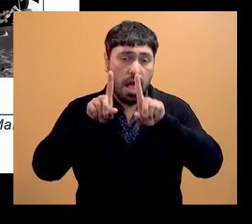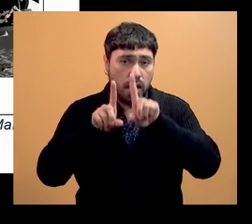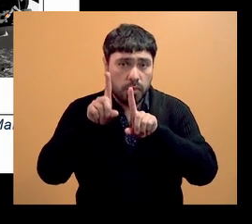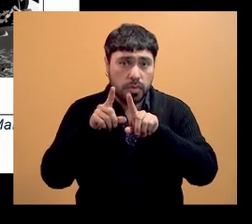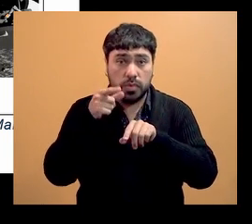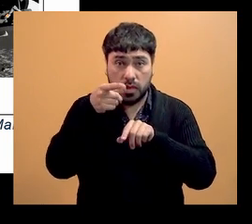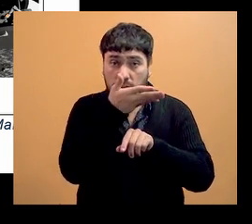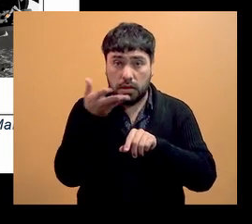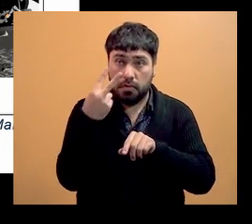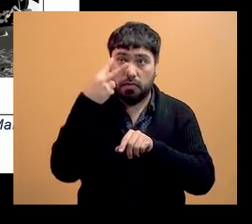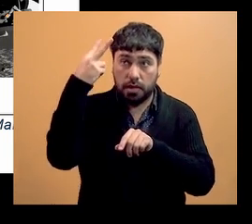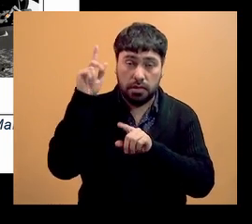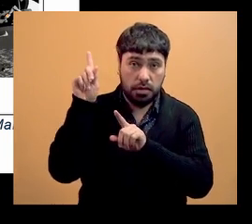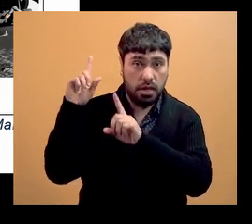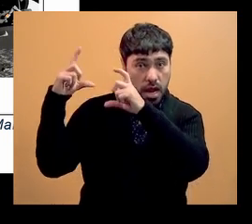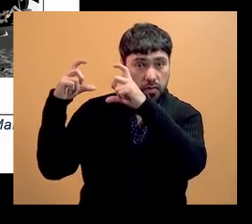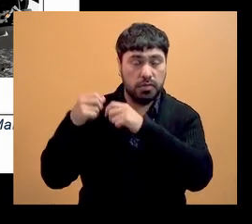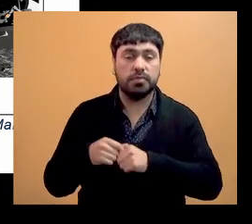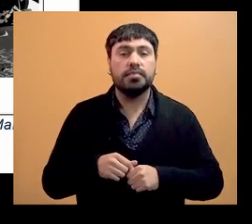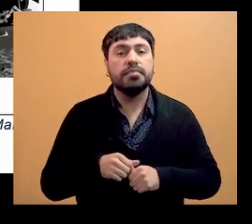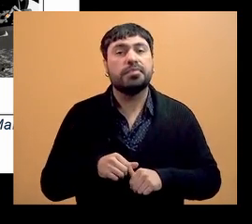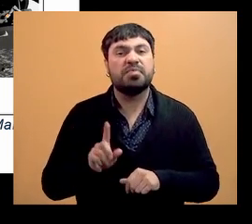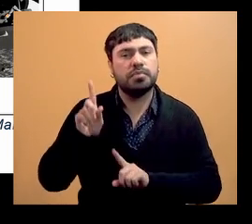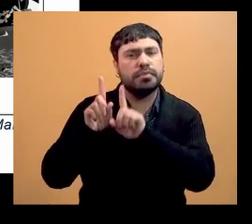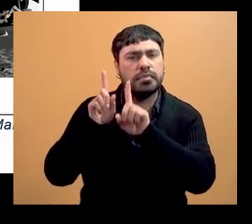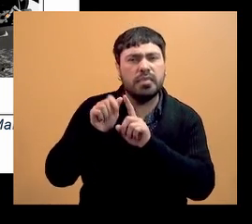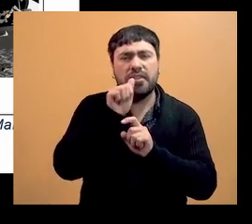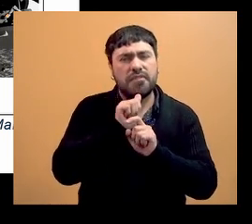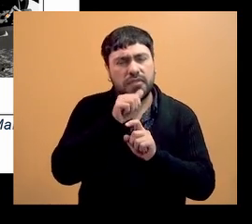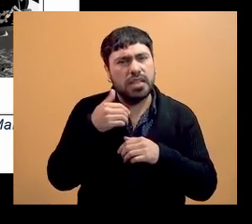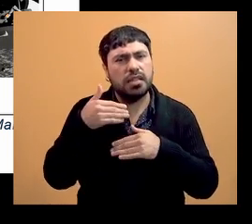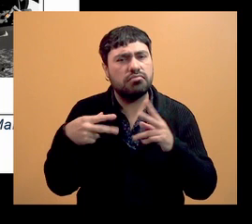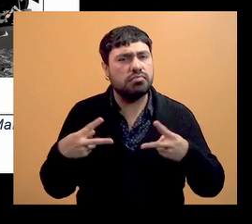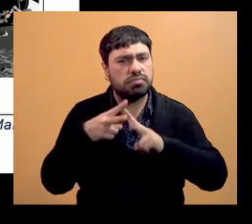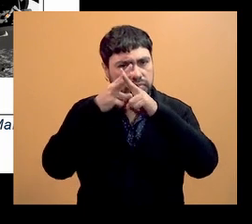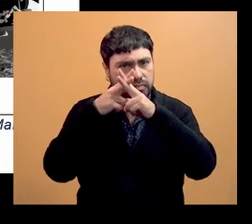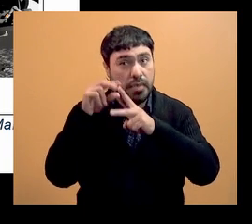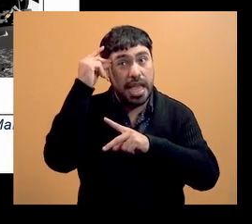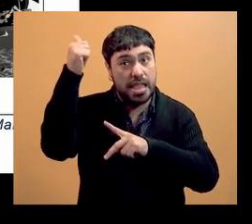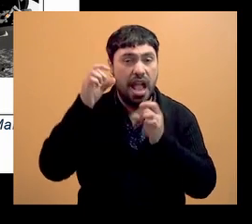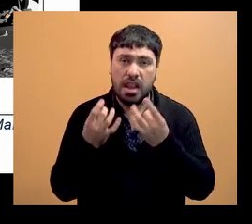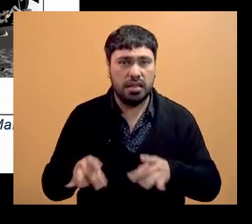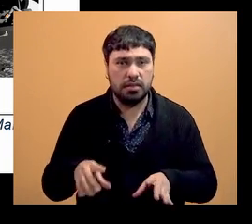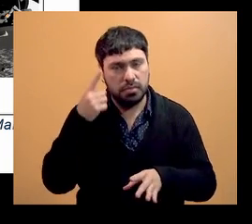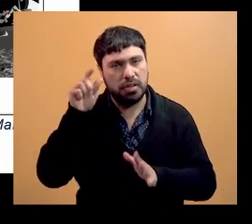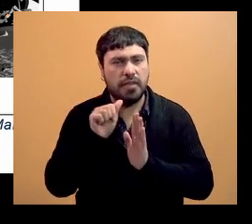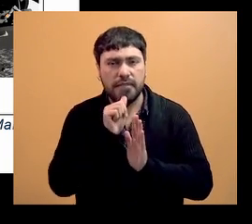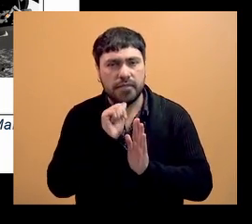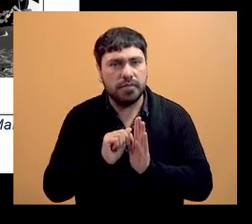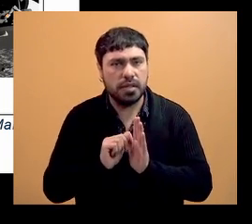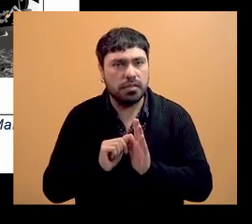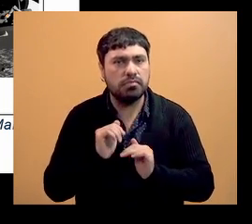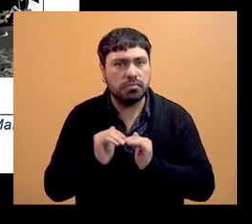la Luna y Marte, en donde la intervención de privados será clave, porque en realidad las agencias espaciales gubernamentales ya aprendieron que